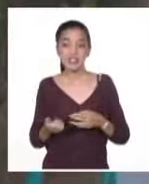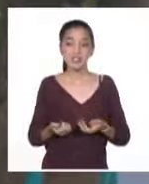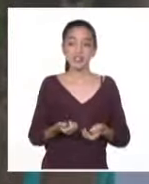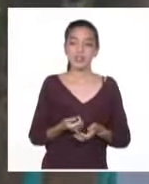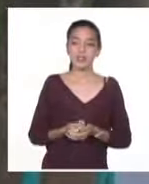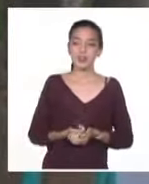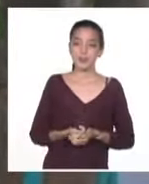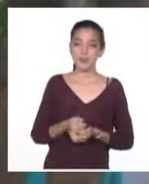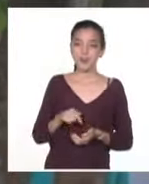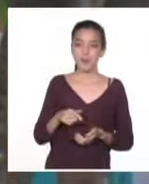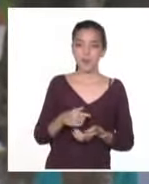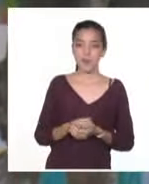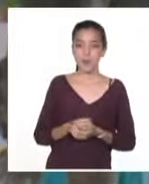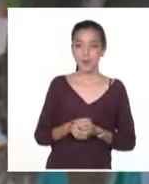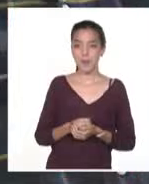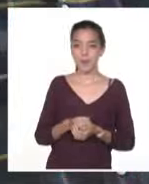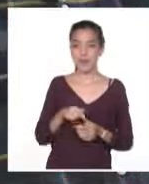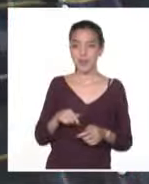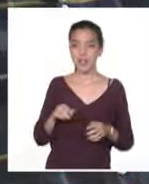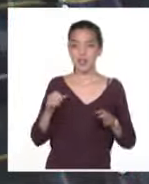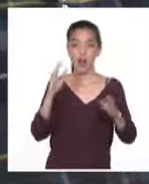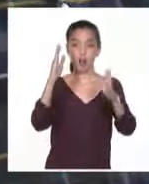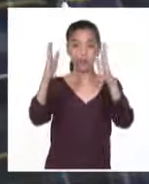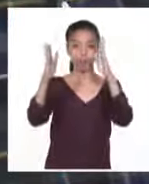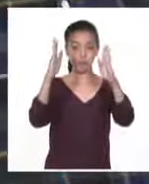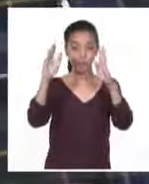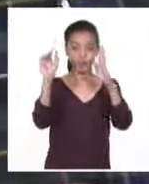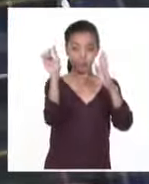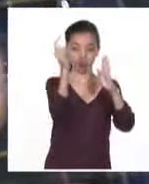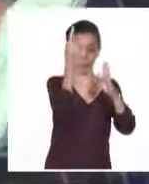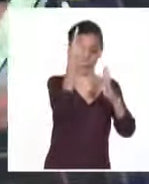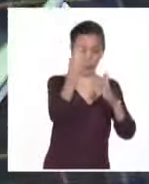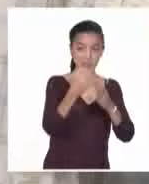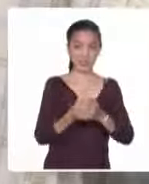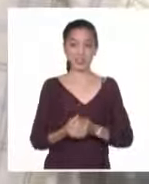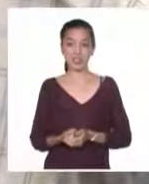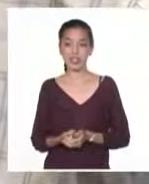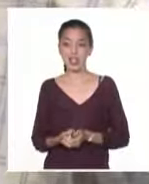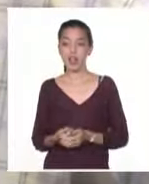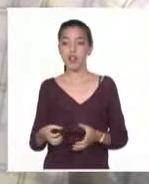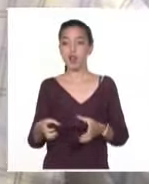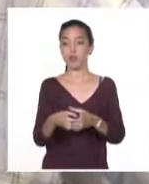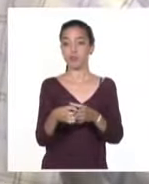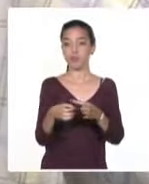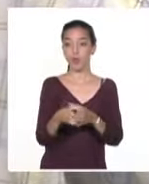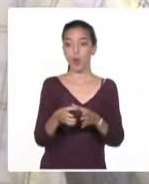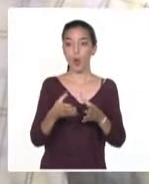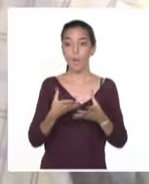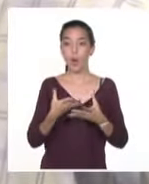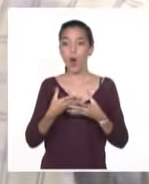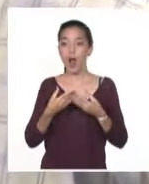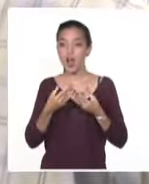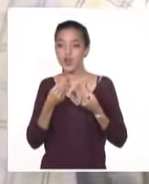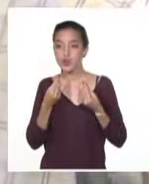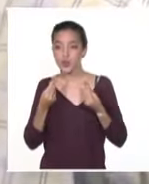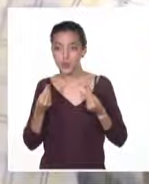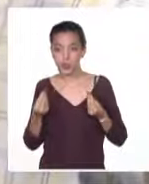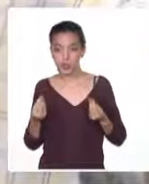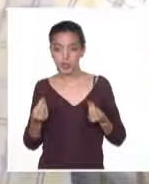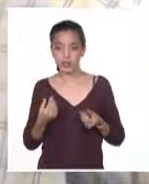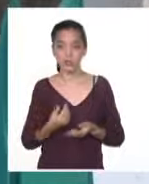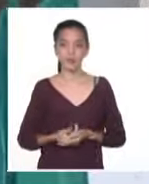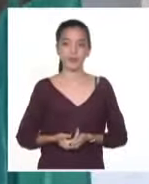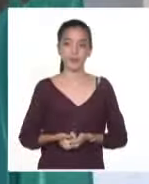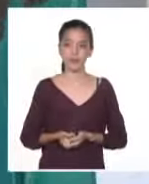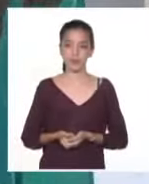Coloma corresponde a la primera jornada del Consejo de Dirección del Grupo Azucarero Azcuba. El ejemplo de ustedes demuestra que cuando se trabaja así, se